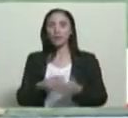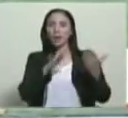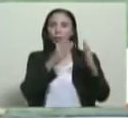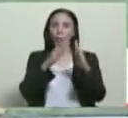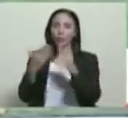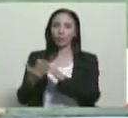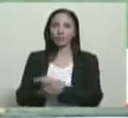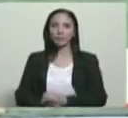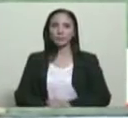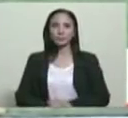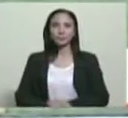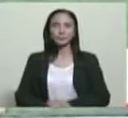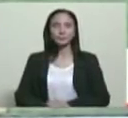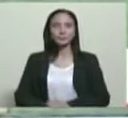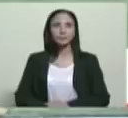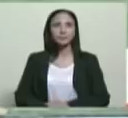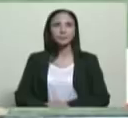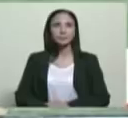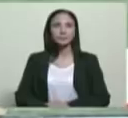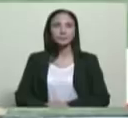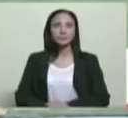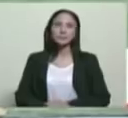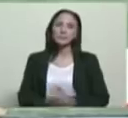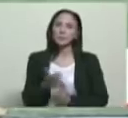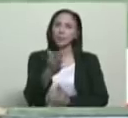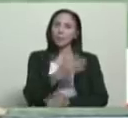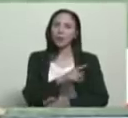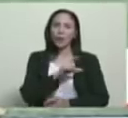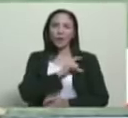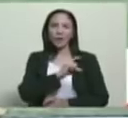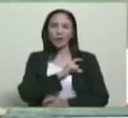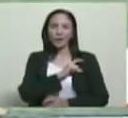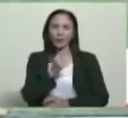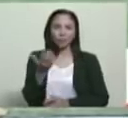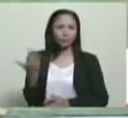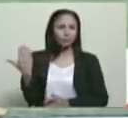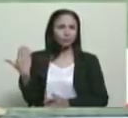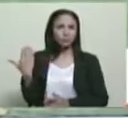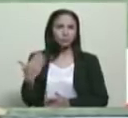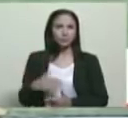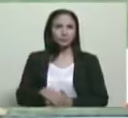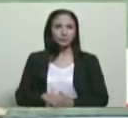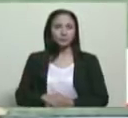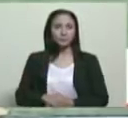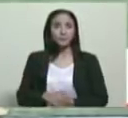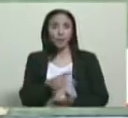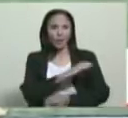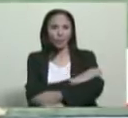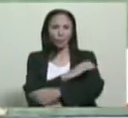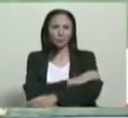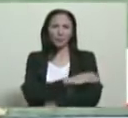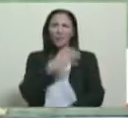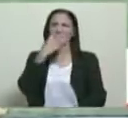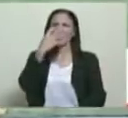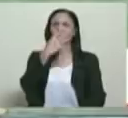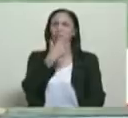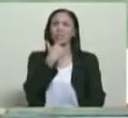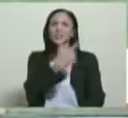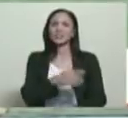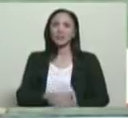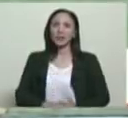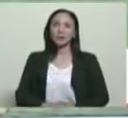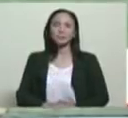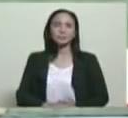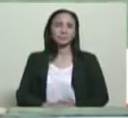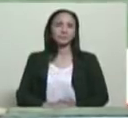Por ahí, por enero, en unas marchas de la derecha gritaban, ¿ustedes no